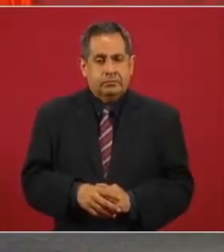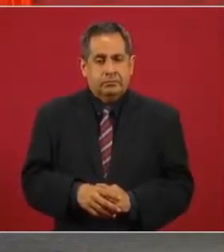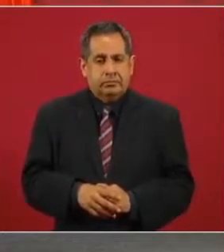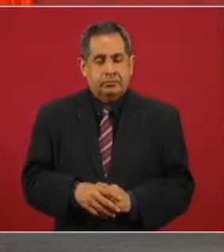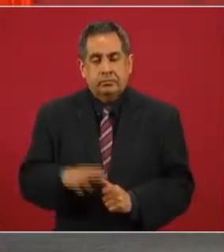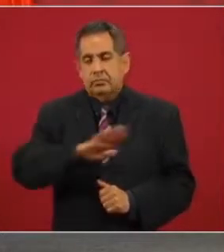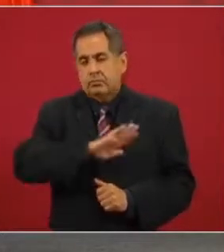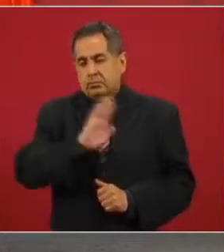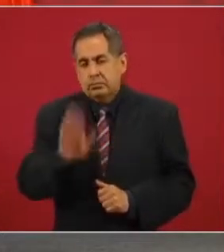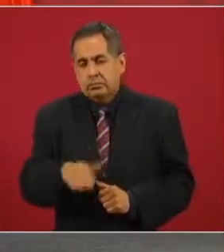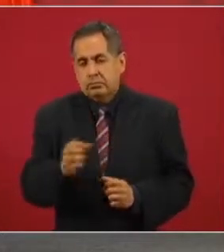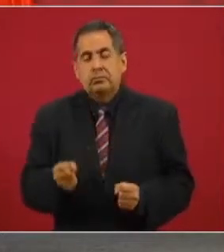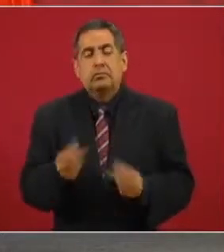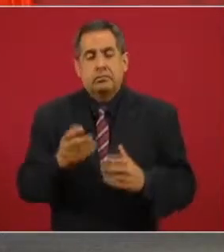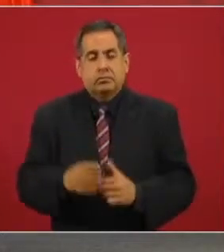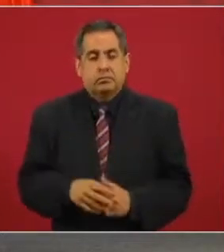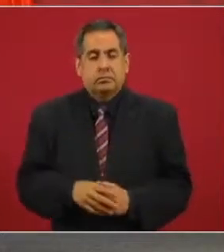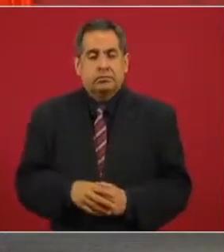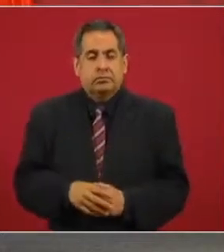Y muertos.